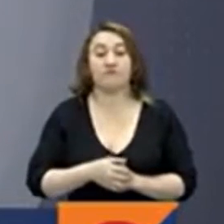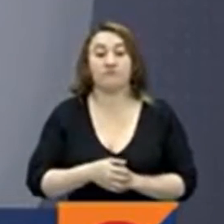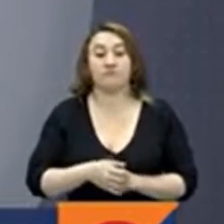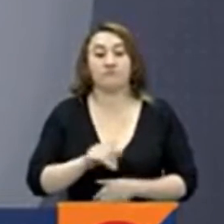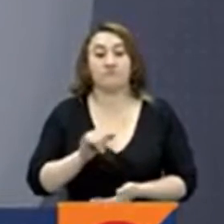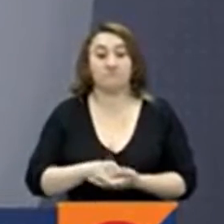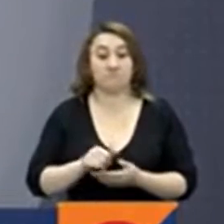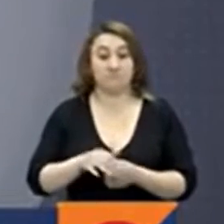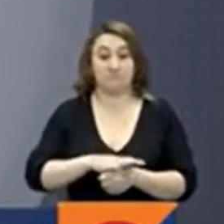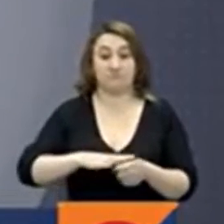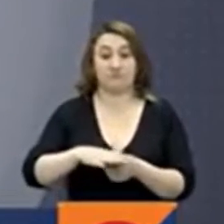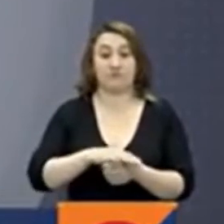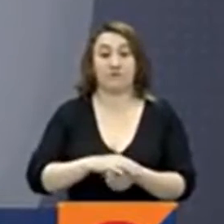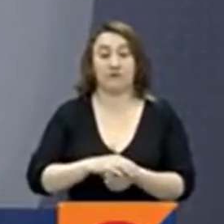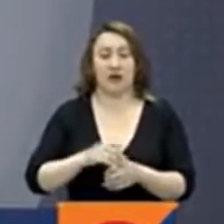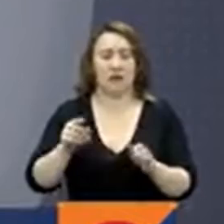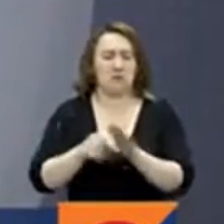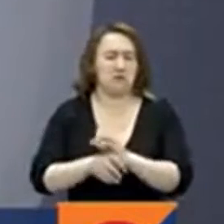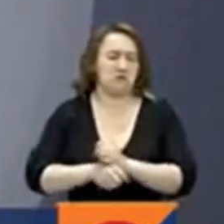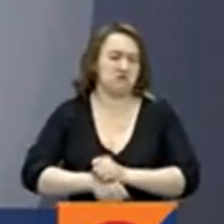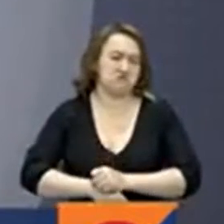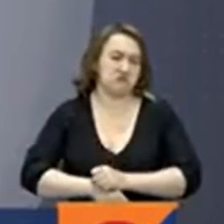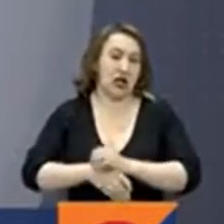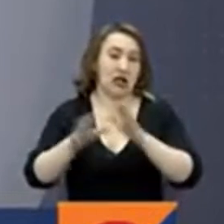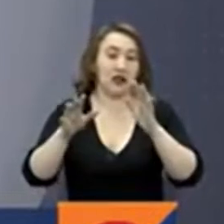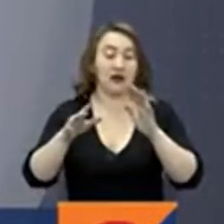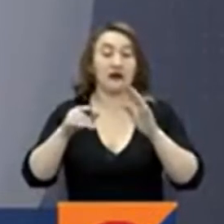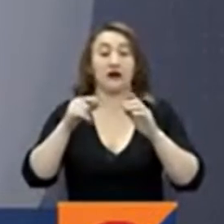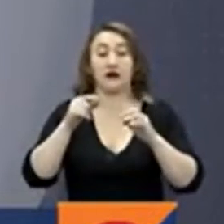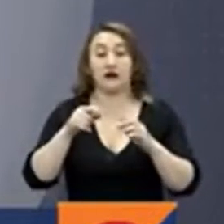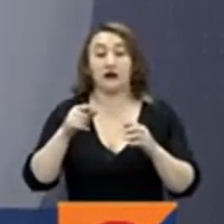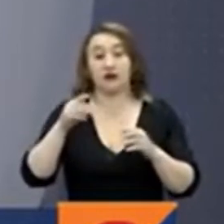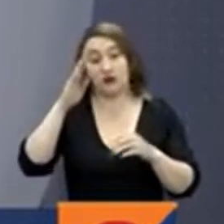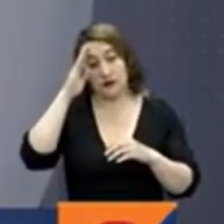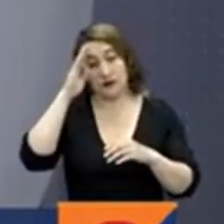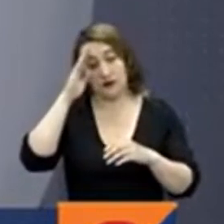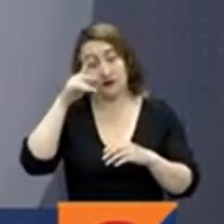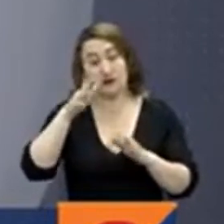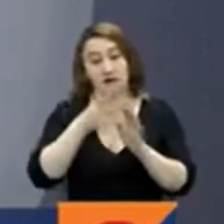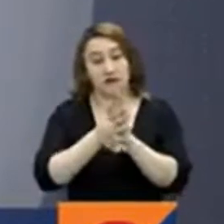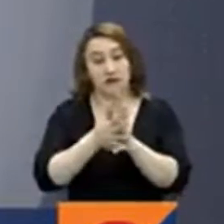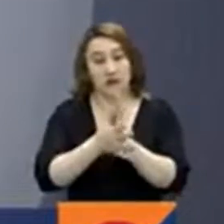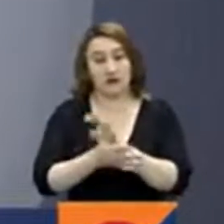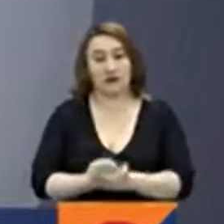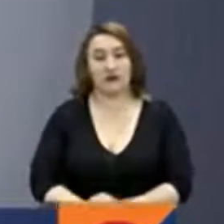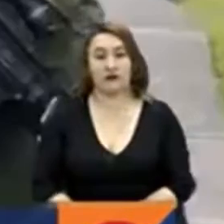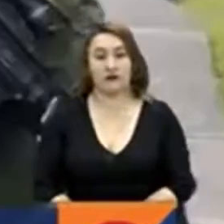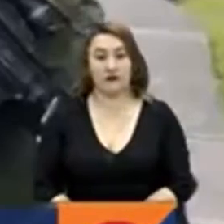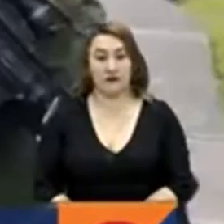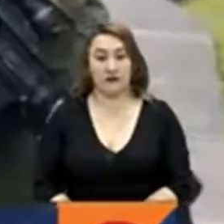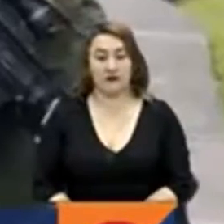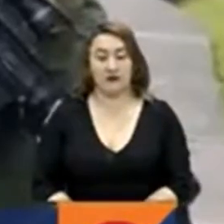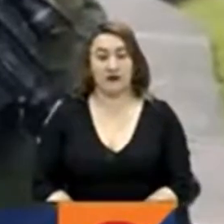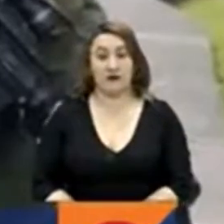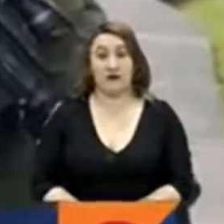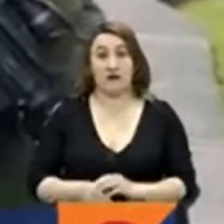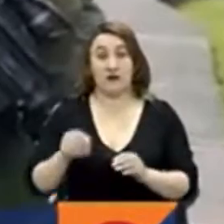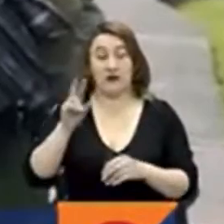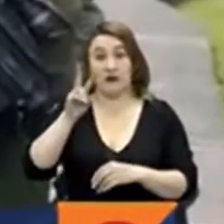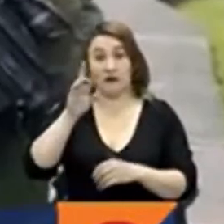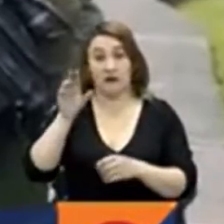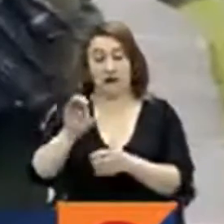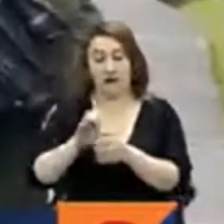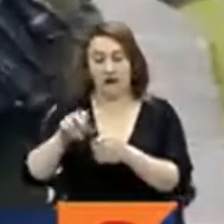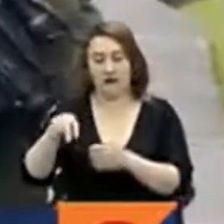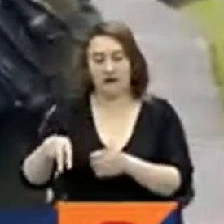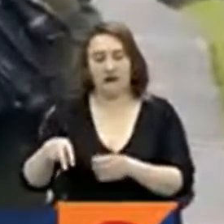utilizaron artefactos explosivos, según ha manifestado el comandante de policía, Clauder Cardona. en donde resultan 2 ciudadanos lesionados